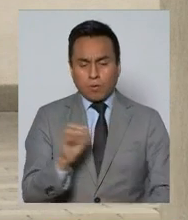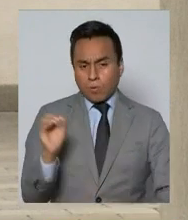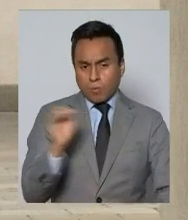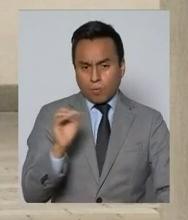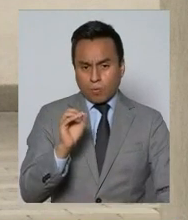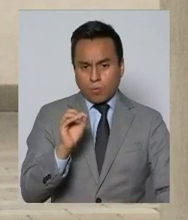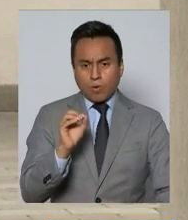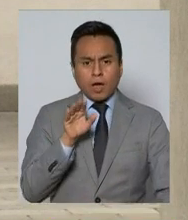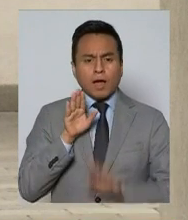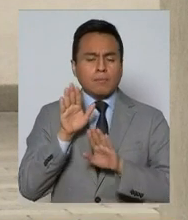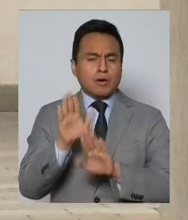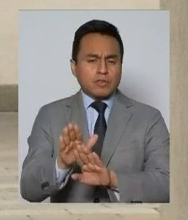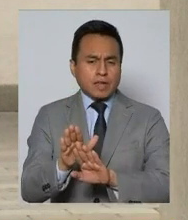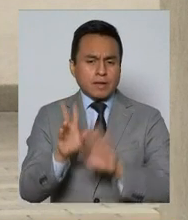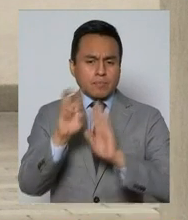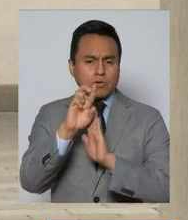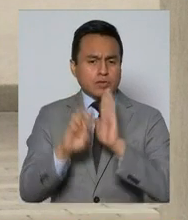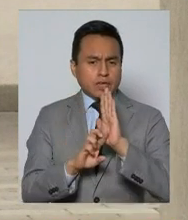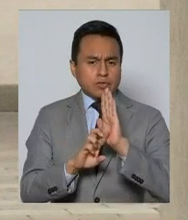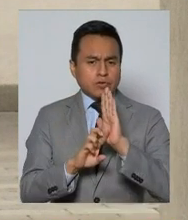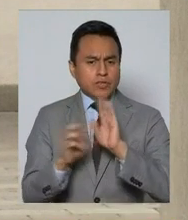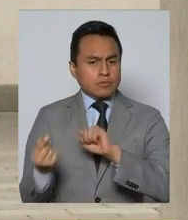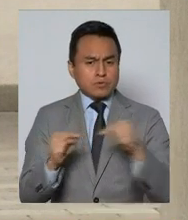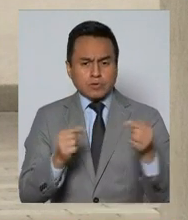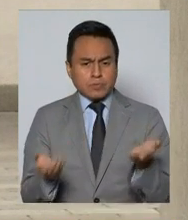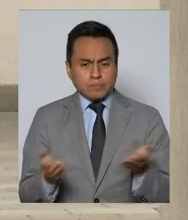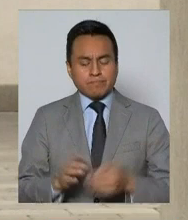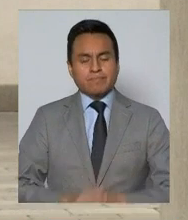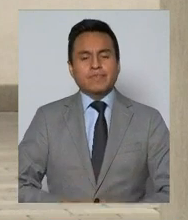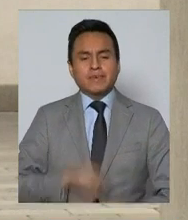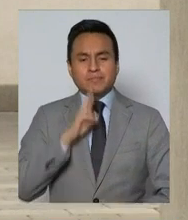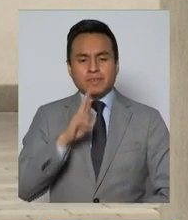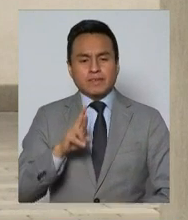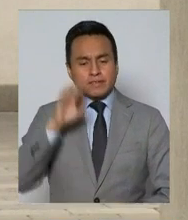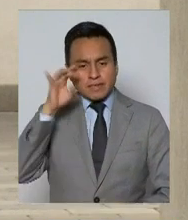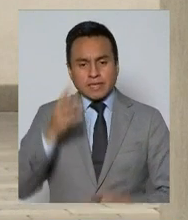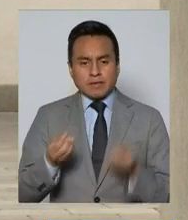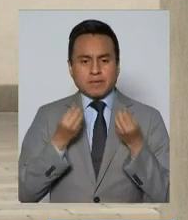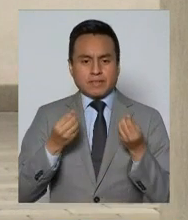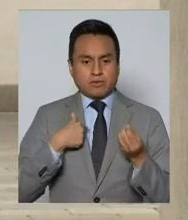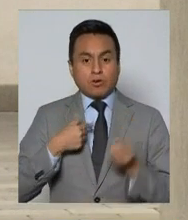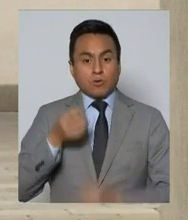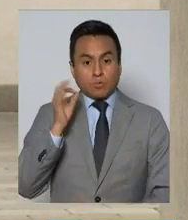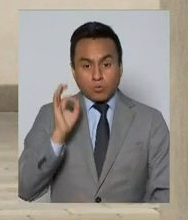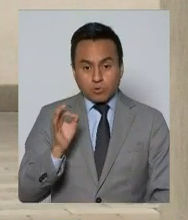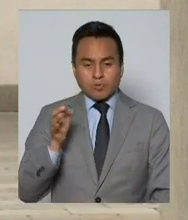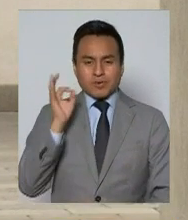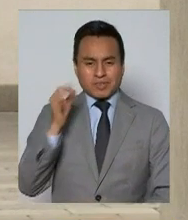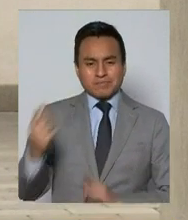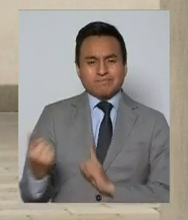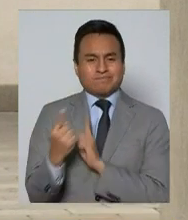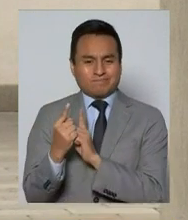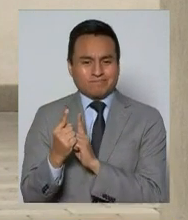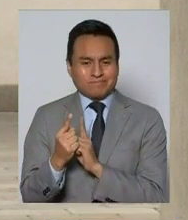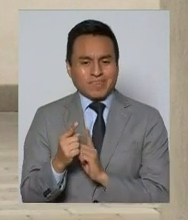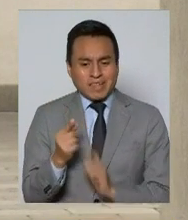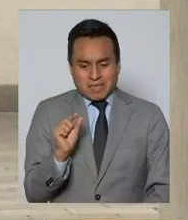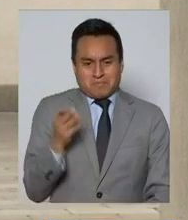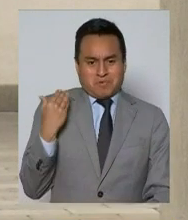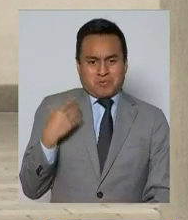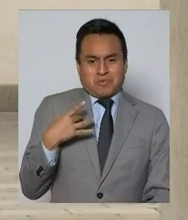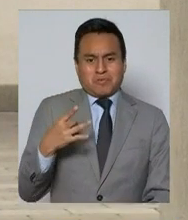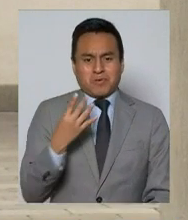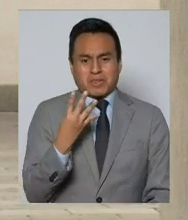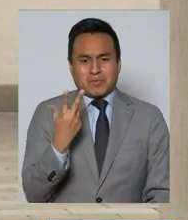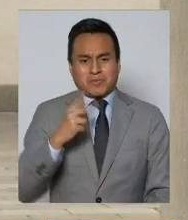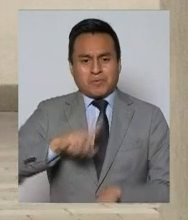en líneas a patrocinar precisamente el proyecto que está en discusión. Es que, ¿sabes lo que pasa? Precisamente me tengo que reunir con ella. Recuerda que acabo de asumir hace menos de